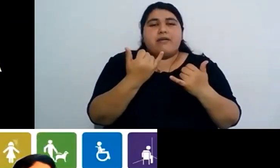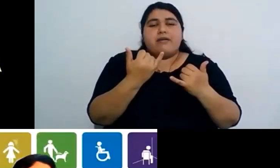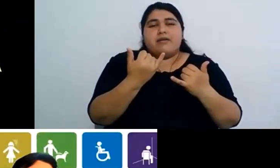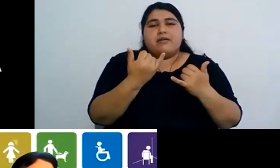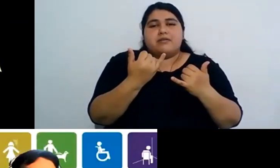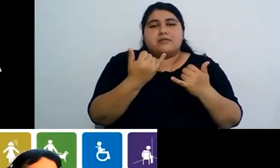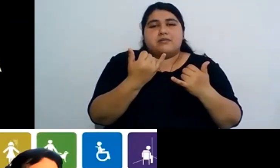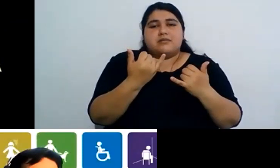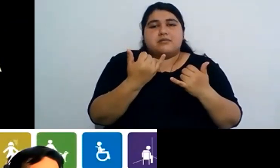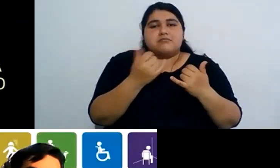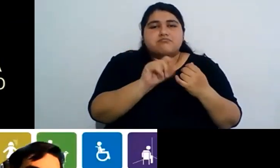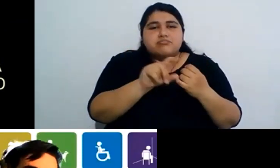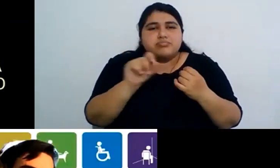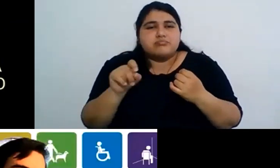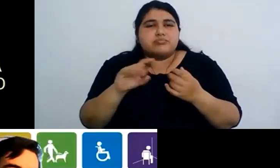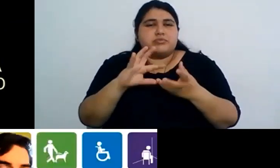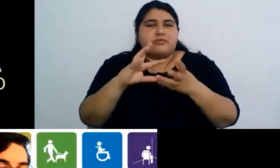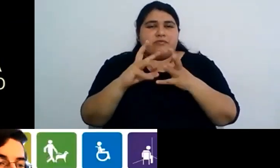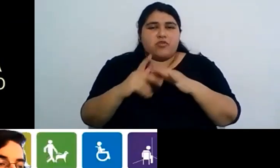respectivo